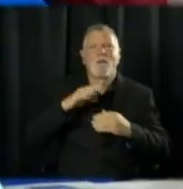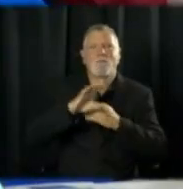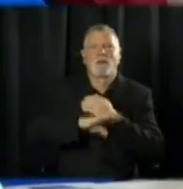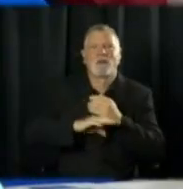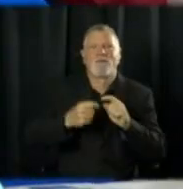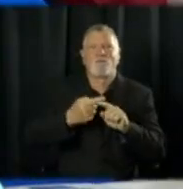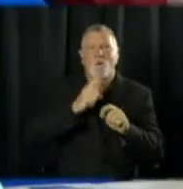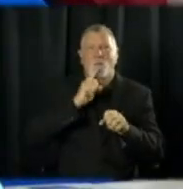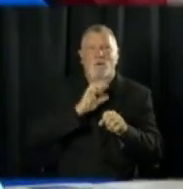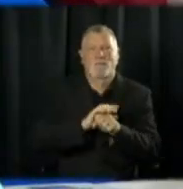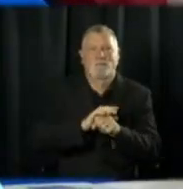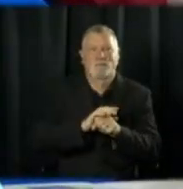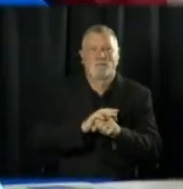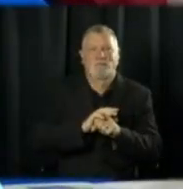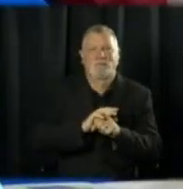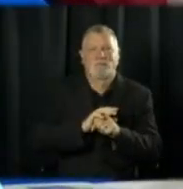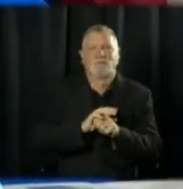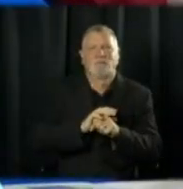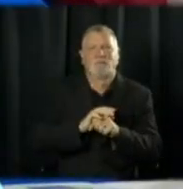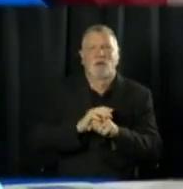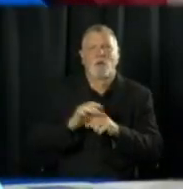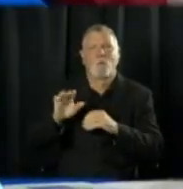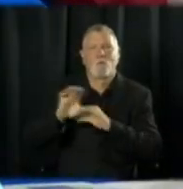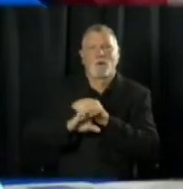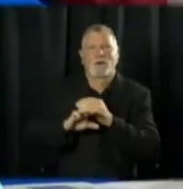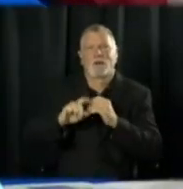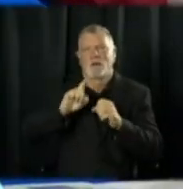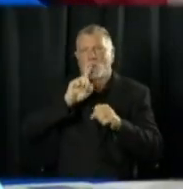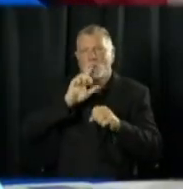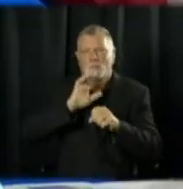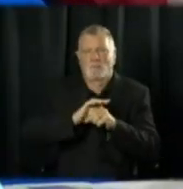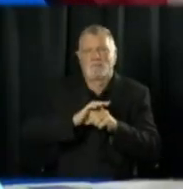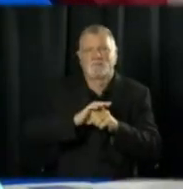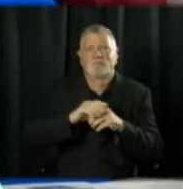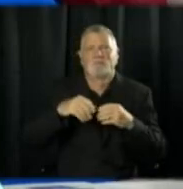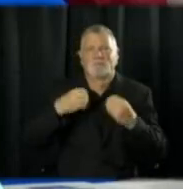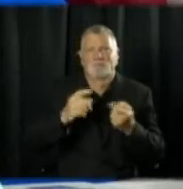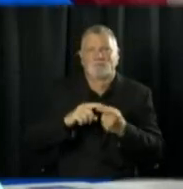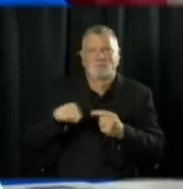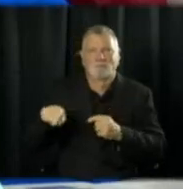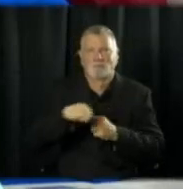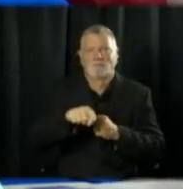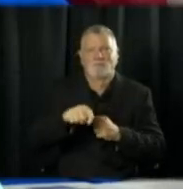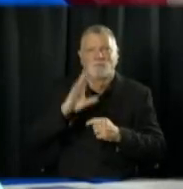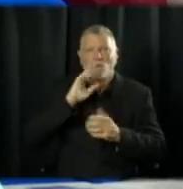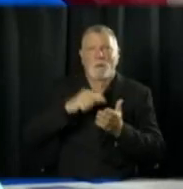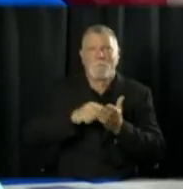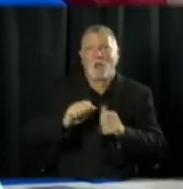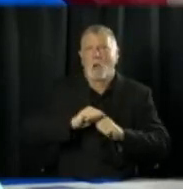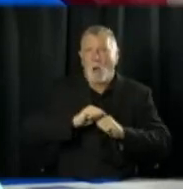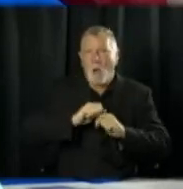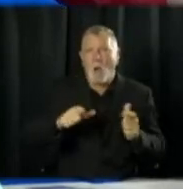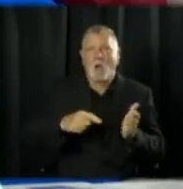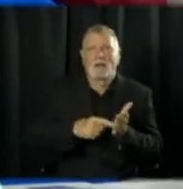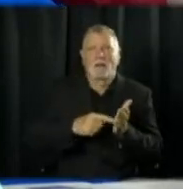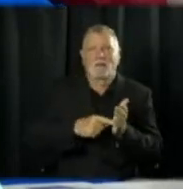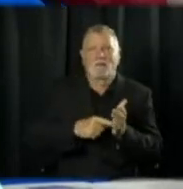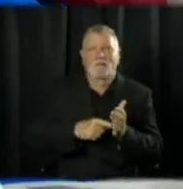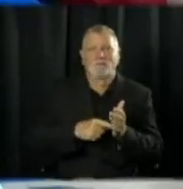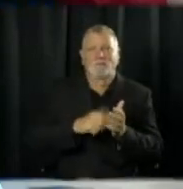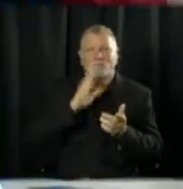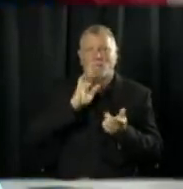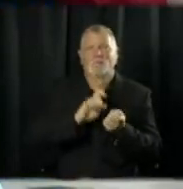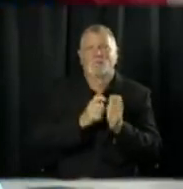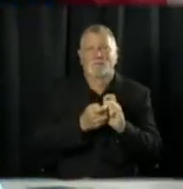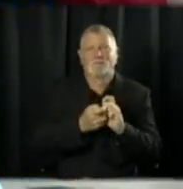saca la moratoria, si no tiene la protección de promesa, la protección que promesa ha dado a estas entidades de título 3, tendría que pagar toda la deuda,